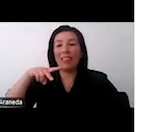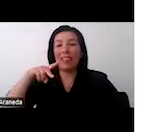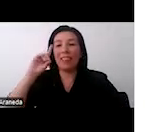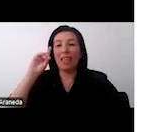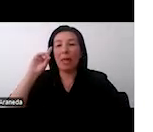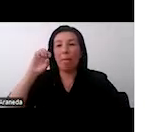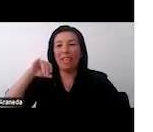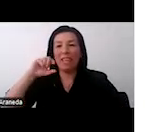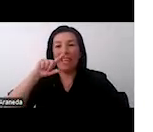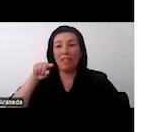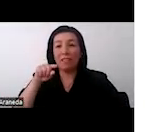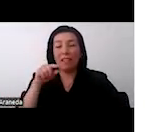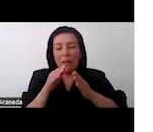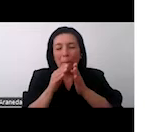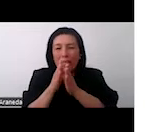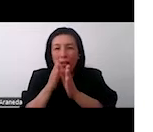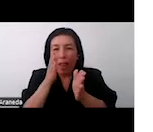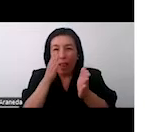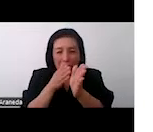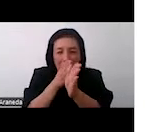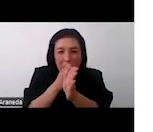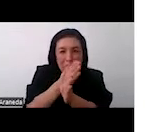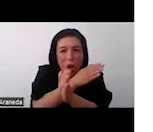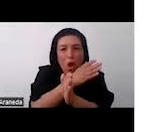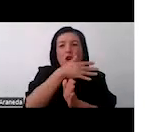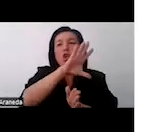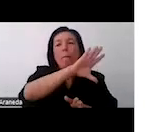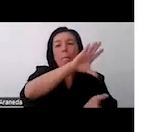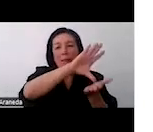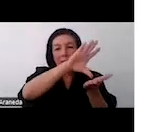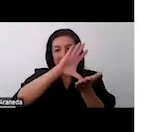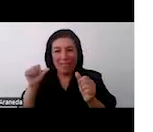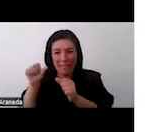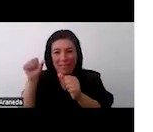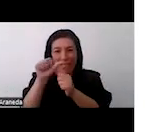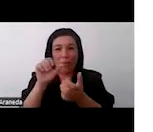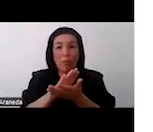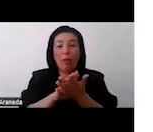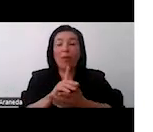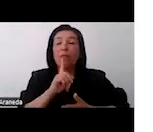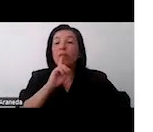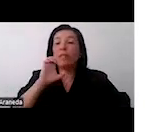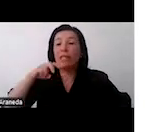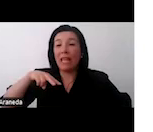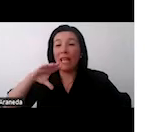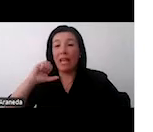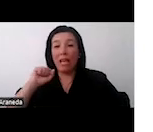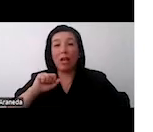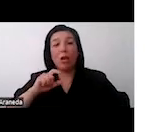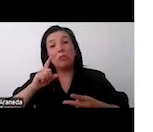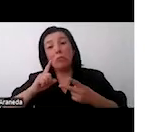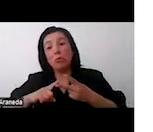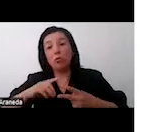salen un poquito del límite geográfico y se van hacia otros países. Un ejemplo es la tenca o el chucao, que